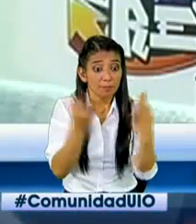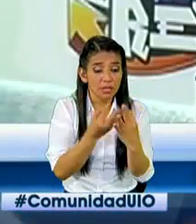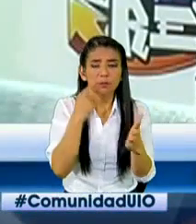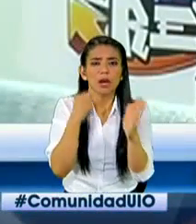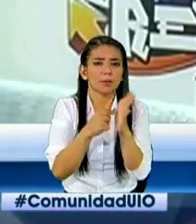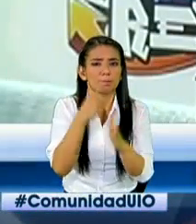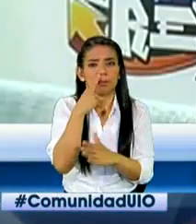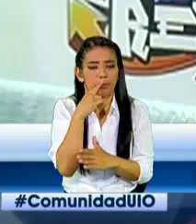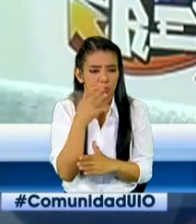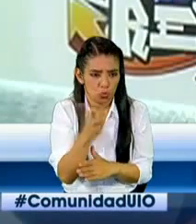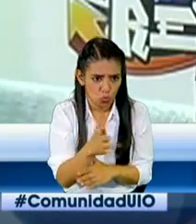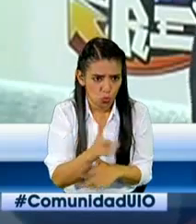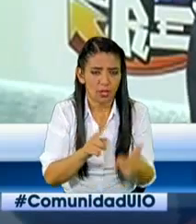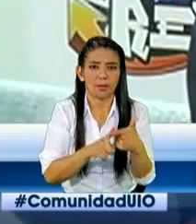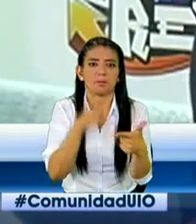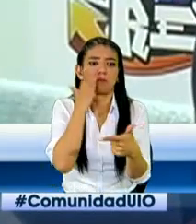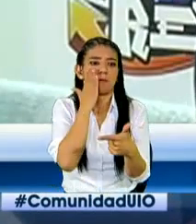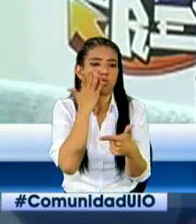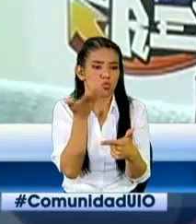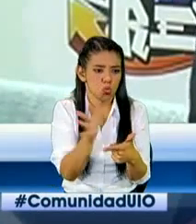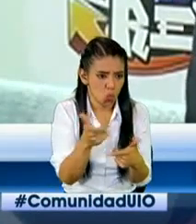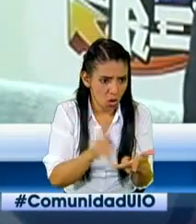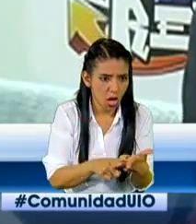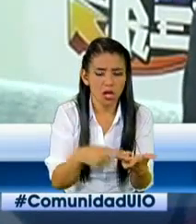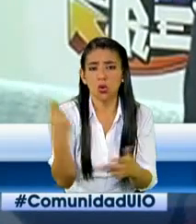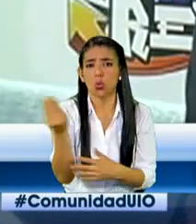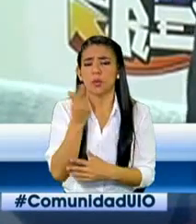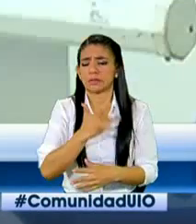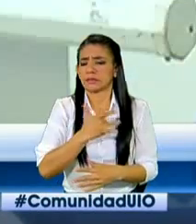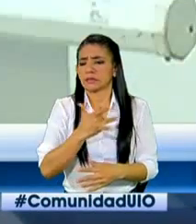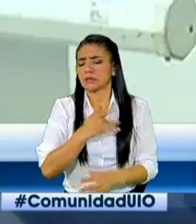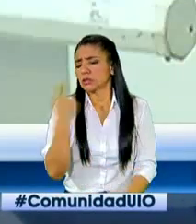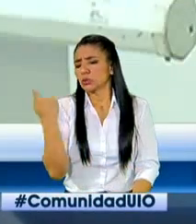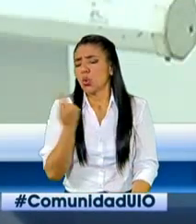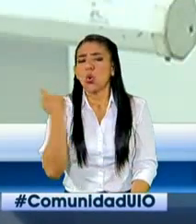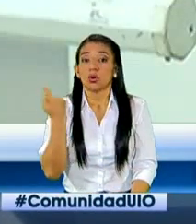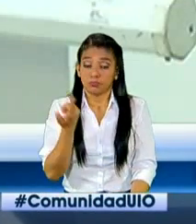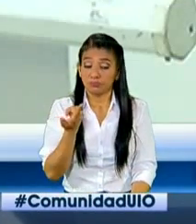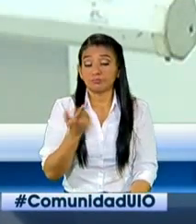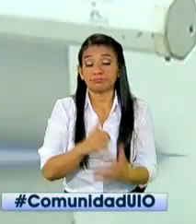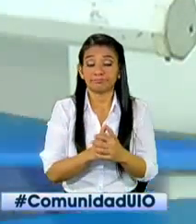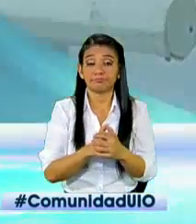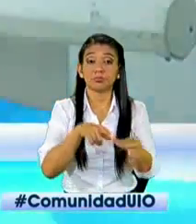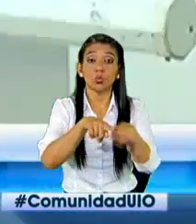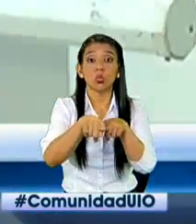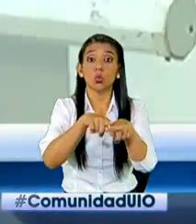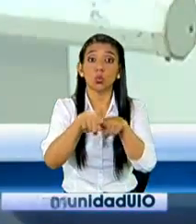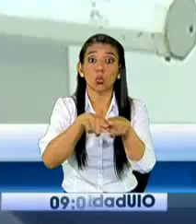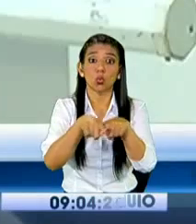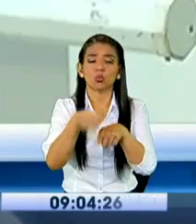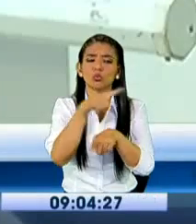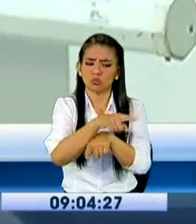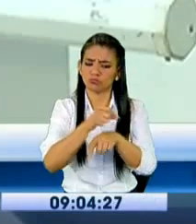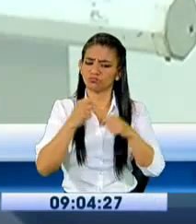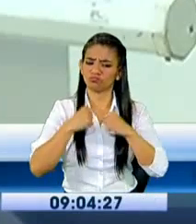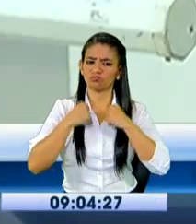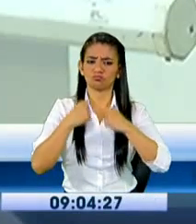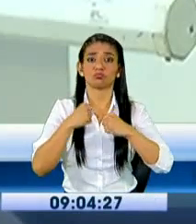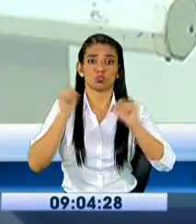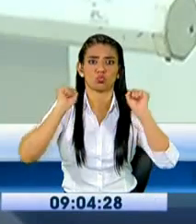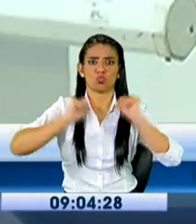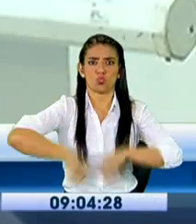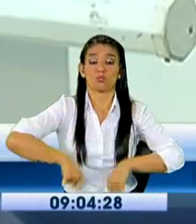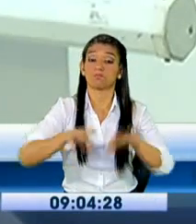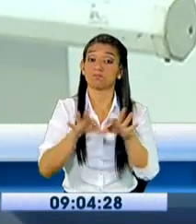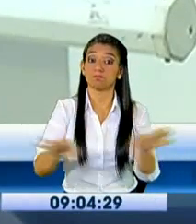ausencias, hay soledad de parte de los jóvenes. El concurso se denomina El Poder Está en Ti. Lo importante es